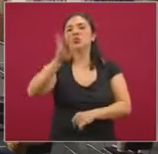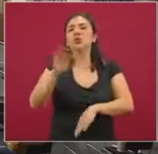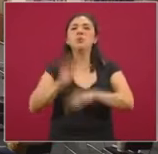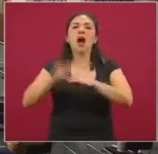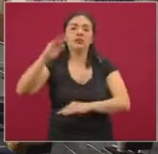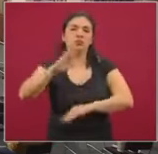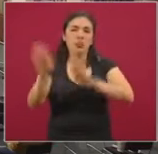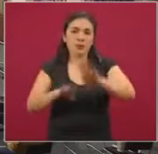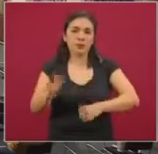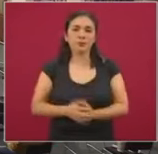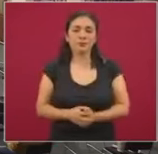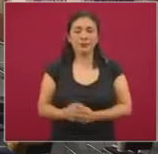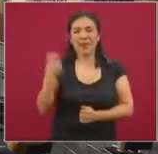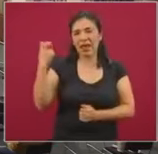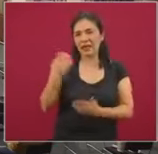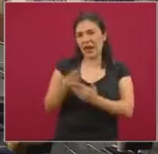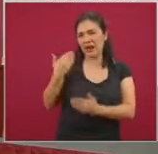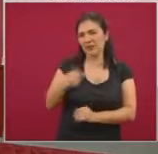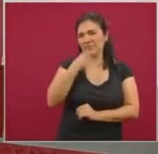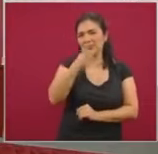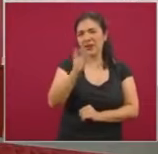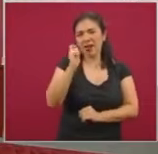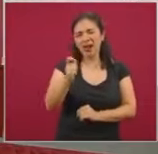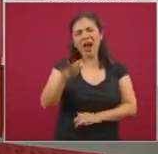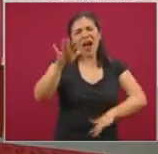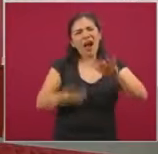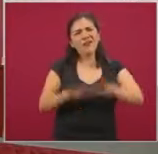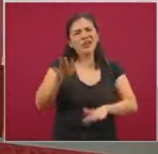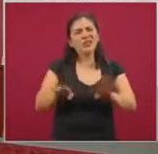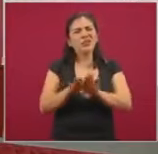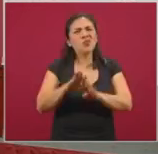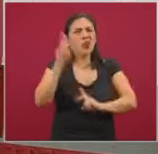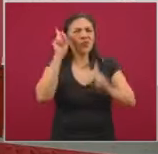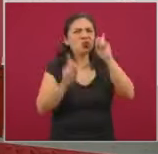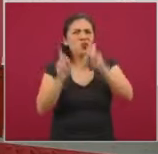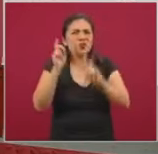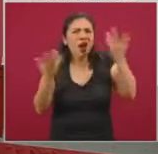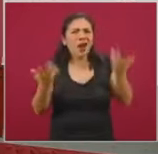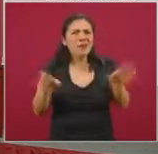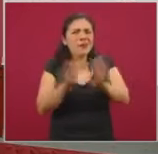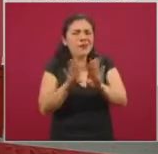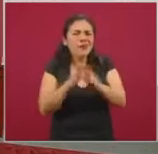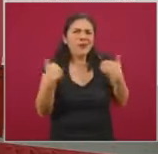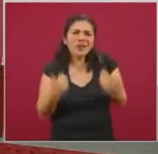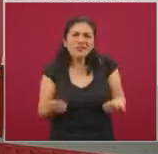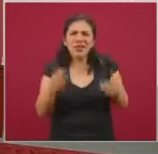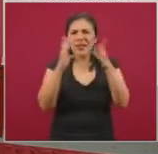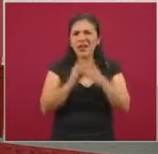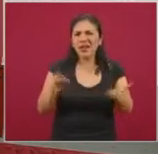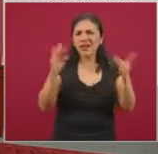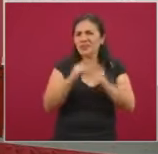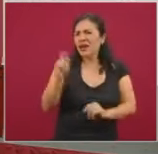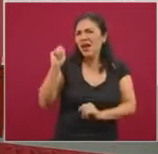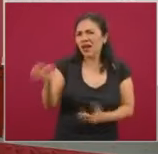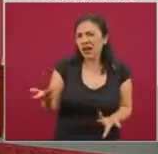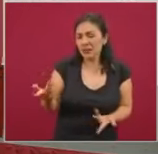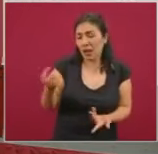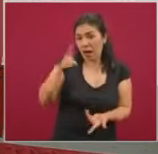es el ejercicio preliminar que les comenté. Ha habido mucha inquietud para ver y para tratar de explicar qué quiere decir de